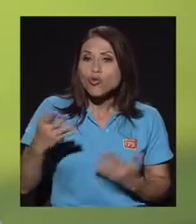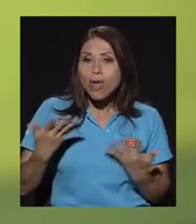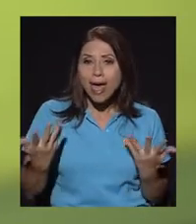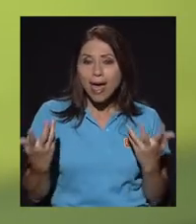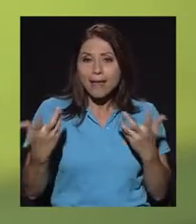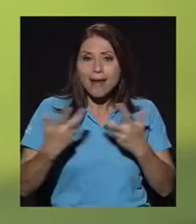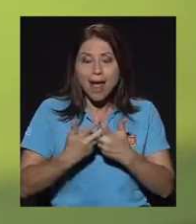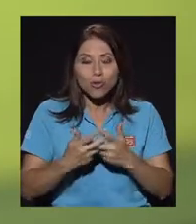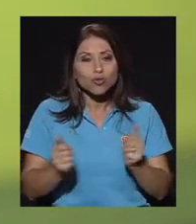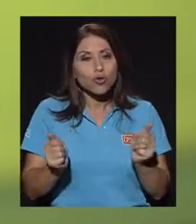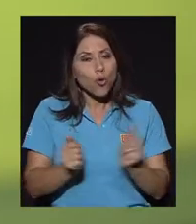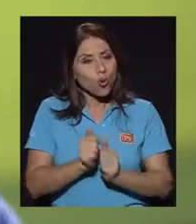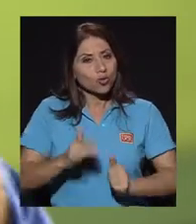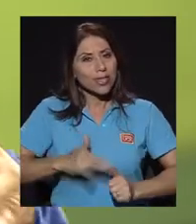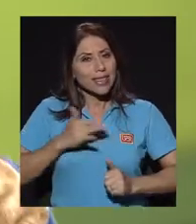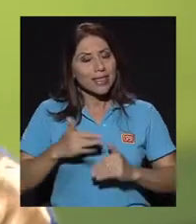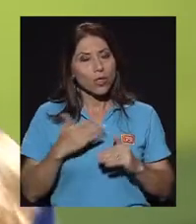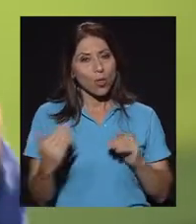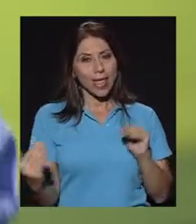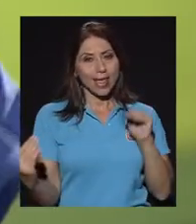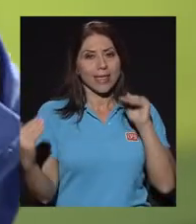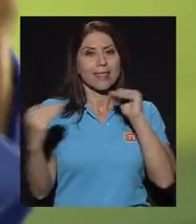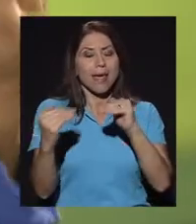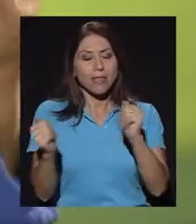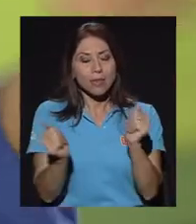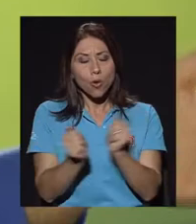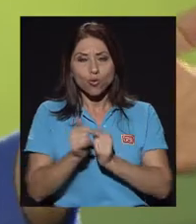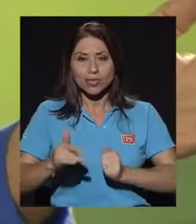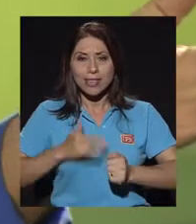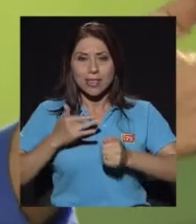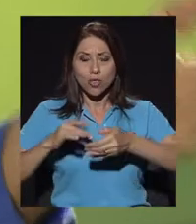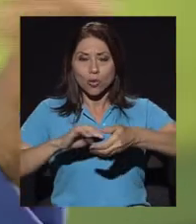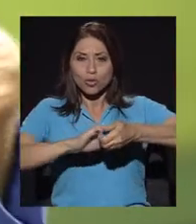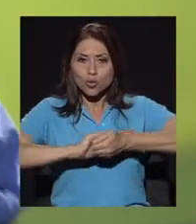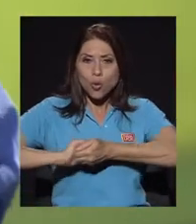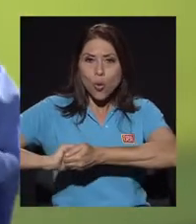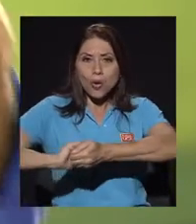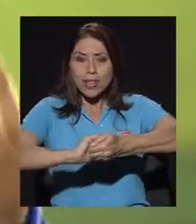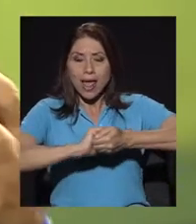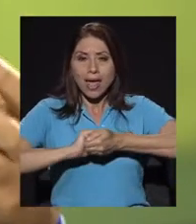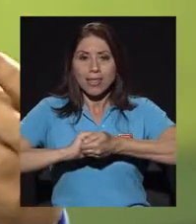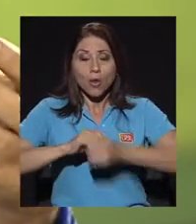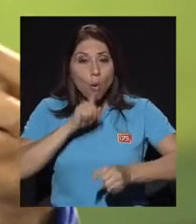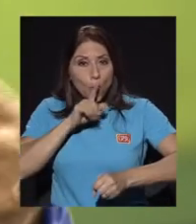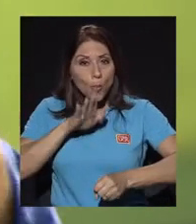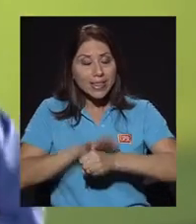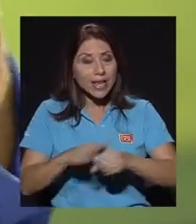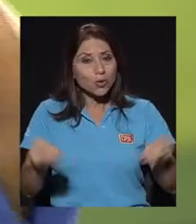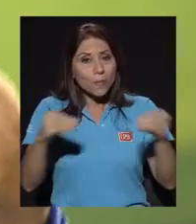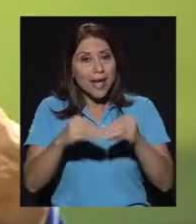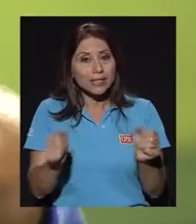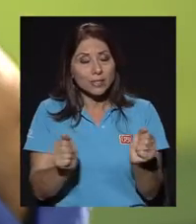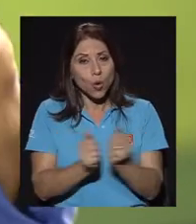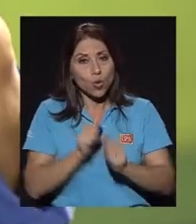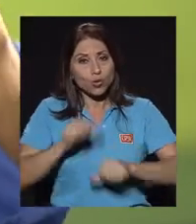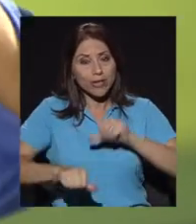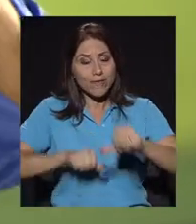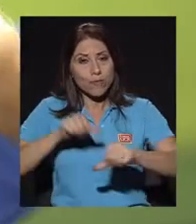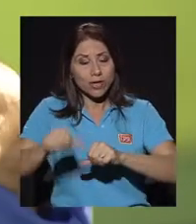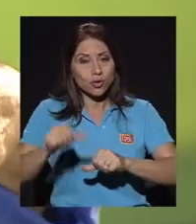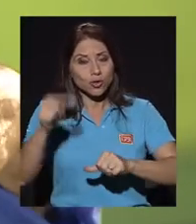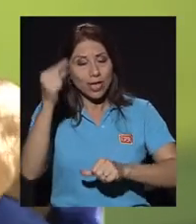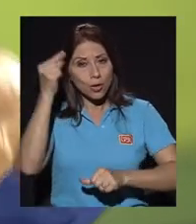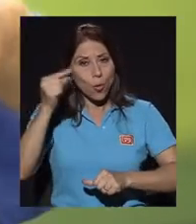con sentido de equidad, con sentido de solidaridad, comprometernos más con los esfuerzos que